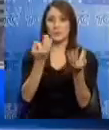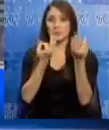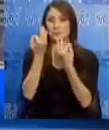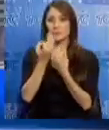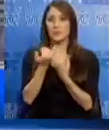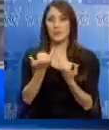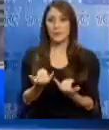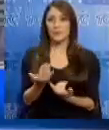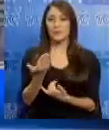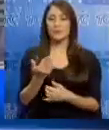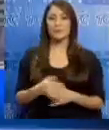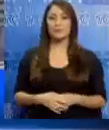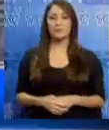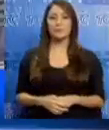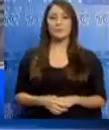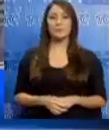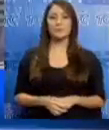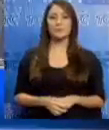para hoy? Adelante.